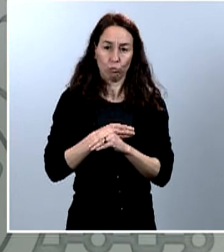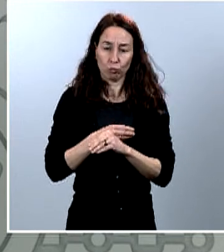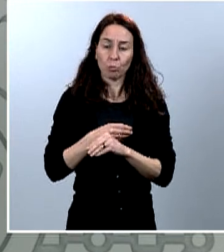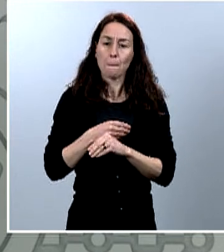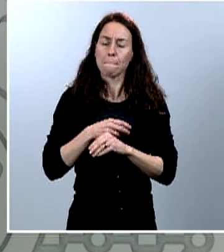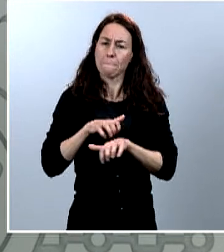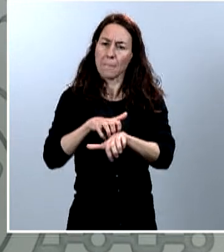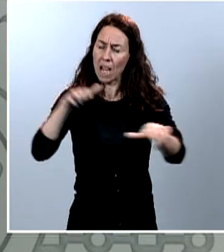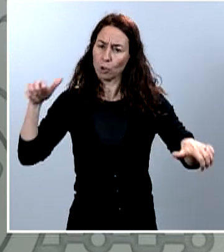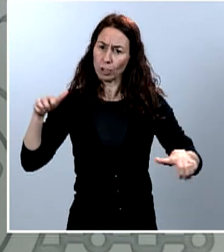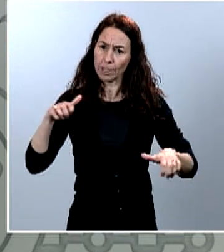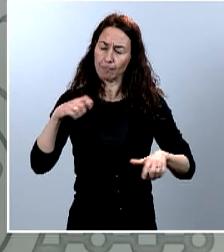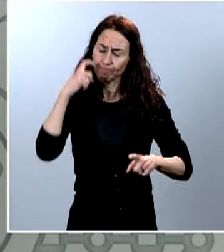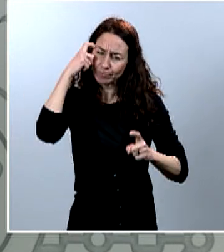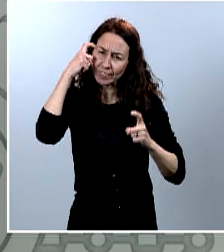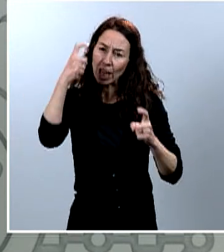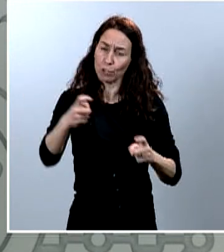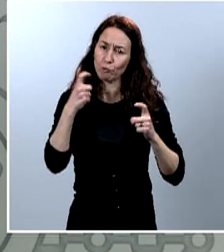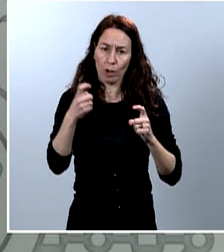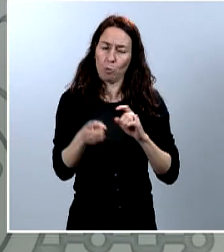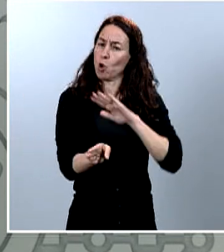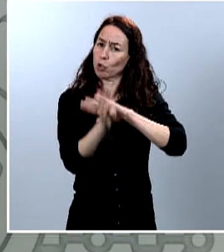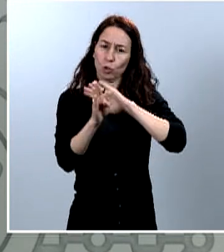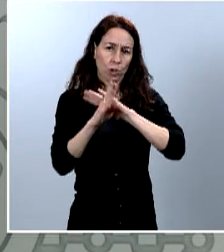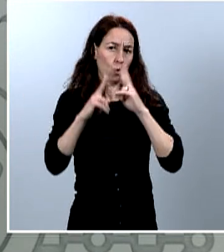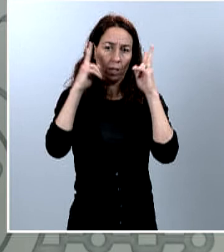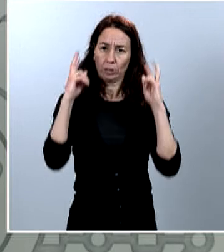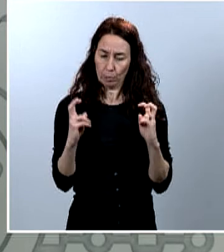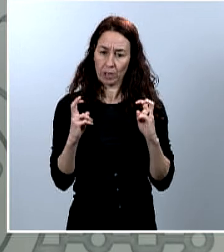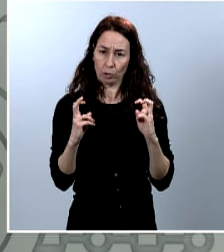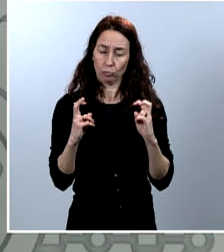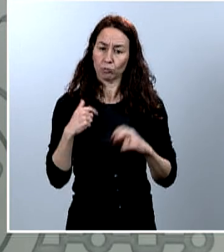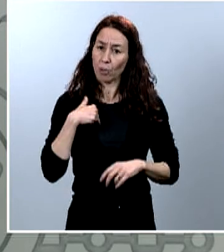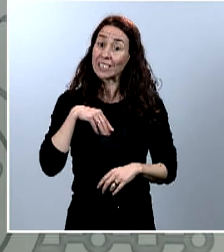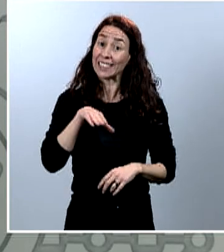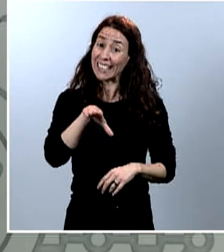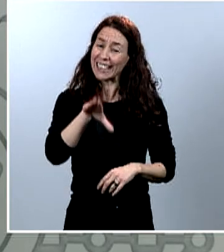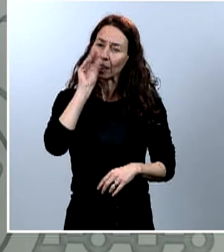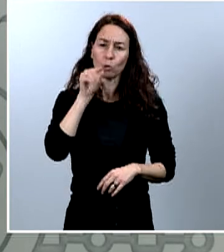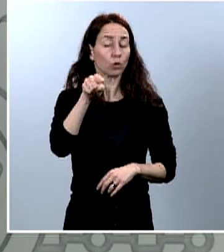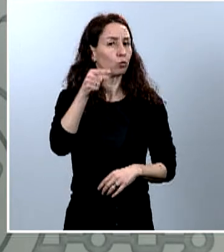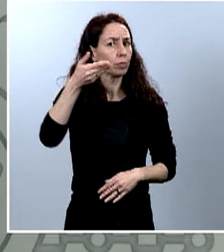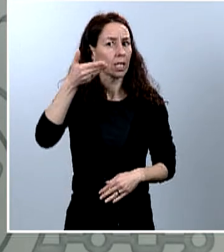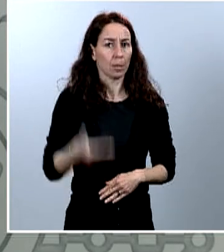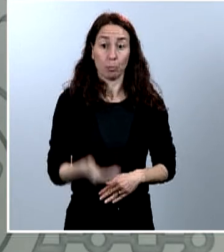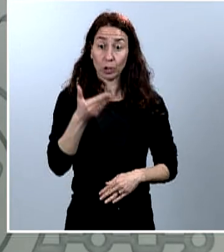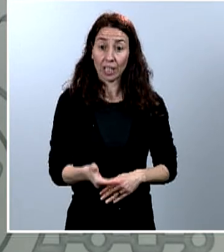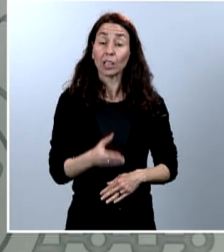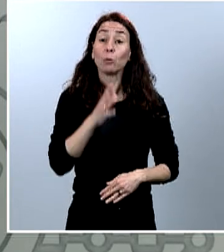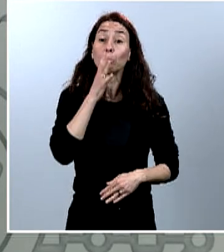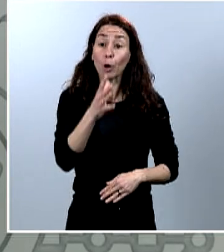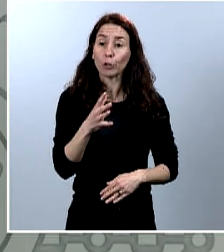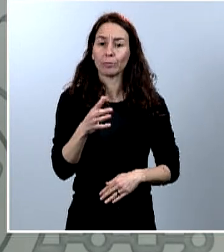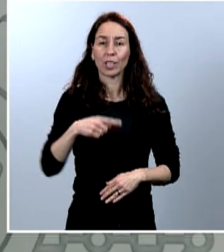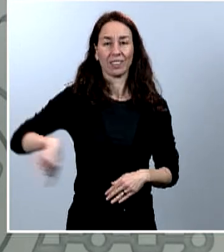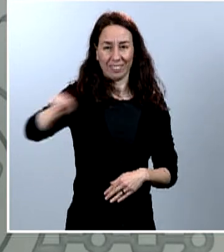el aislamiento. Y eso es importante porque indica que somos capaces de entender la necesidad de mantener estas